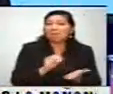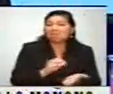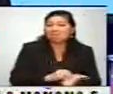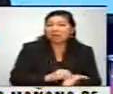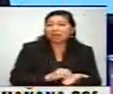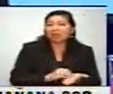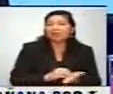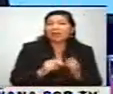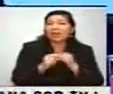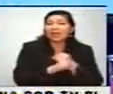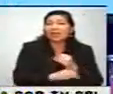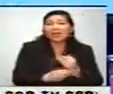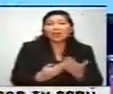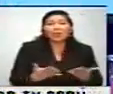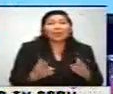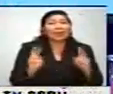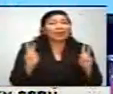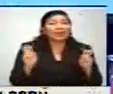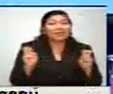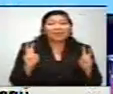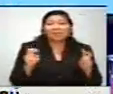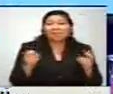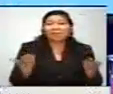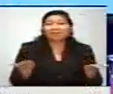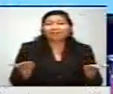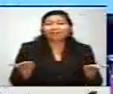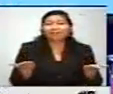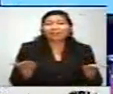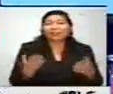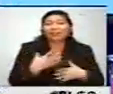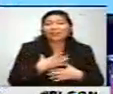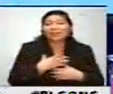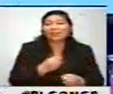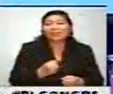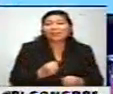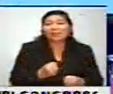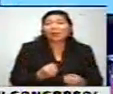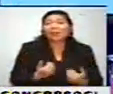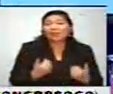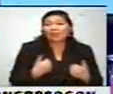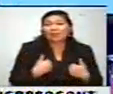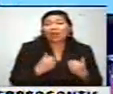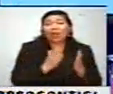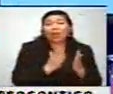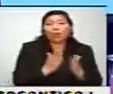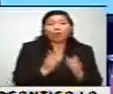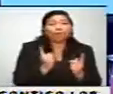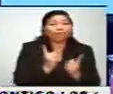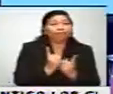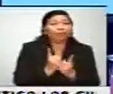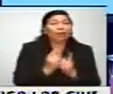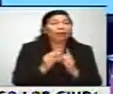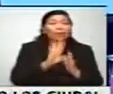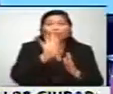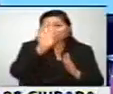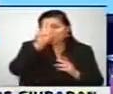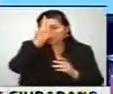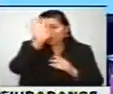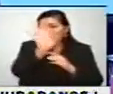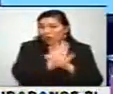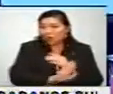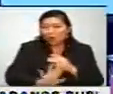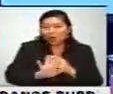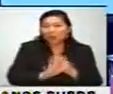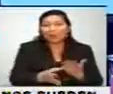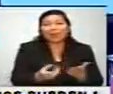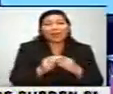carácter nacional. Por ejemplo, hay temas que son el tema de salud, por ejemplo. Hay cosas que deberían ser el órgano rector a nivel nacional, tiene que ser el